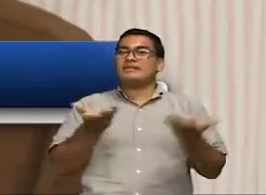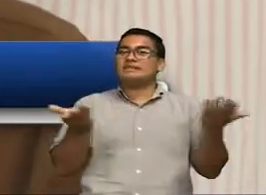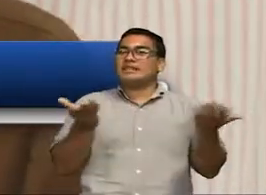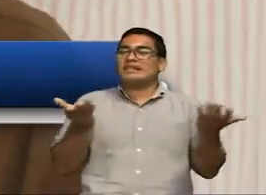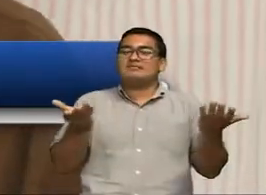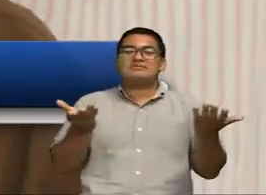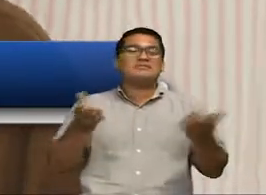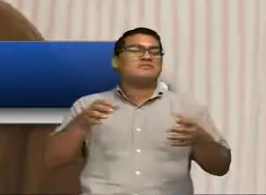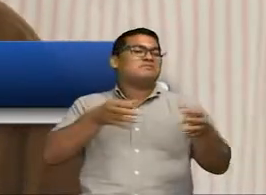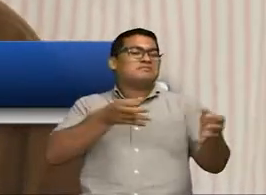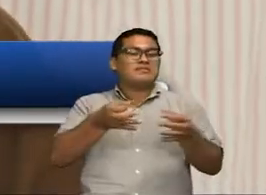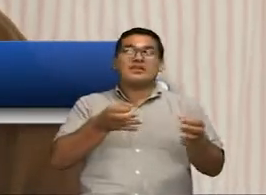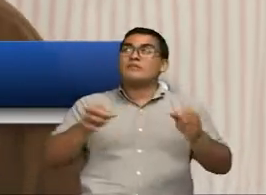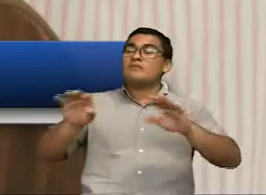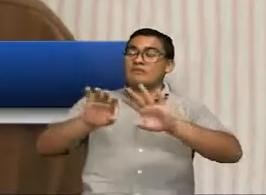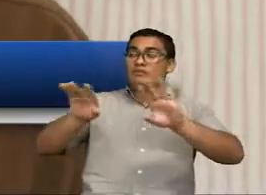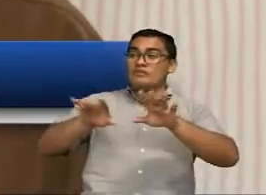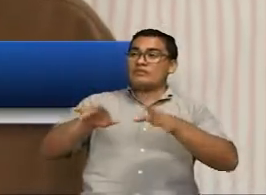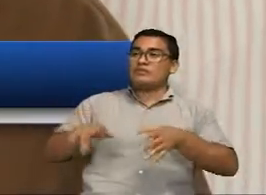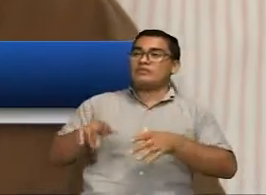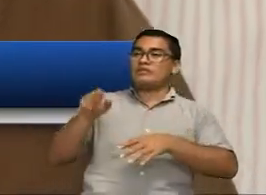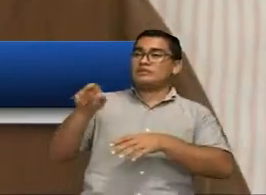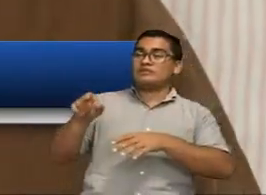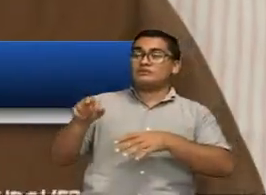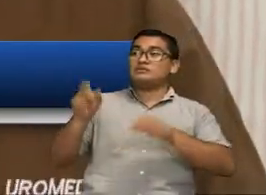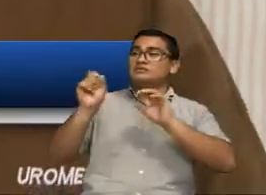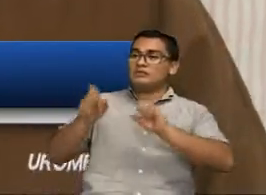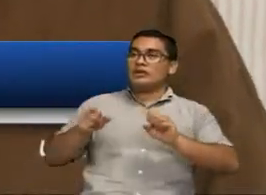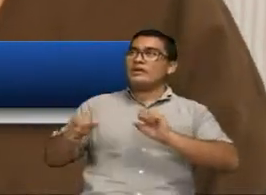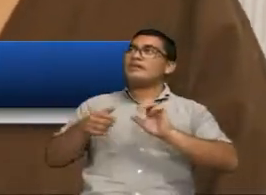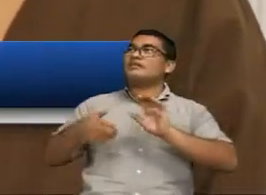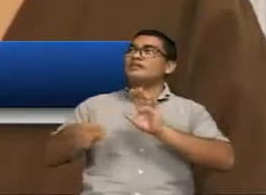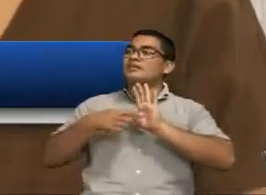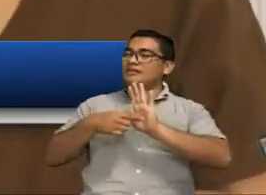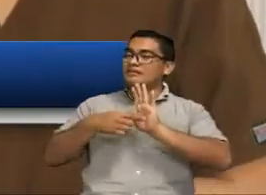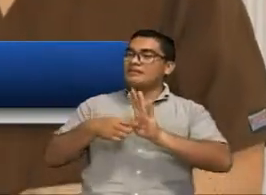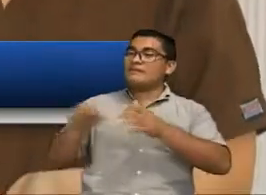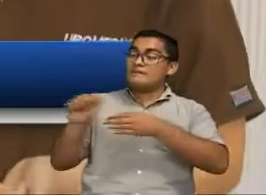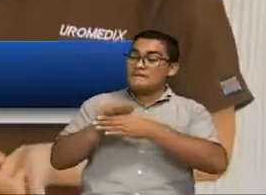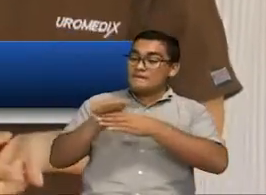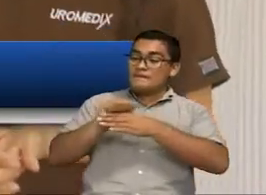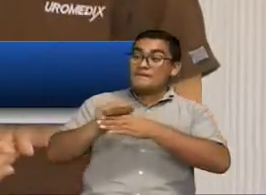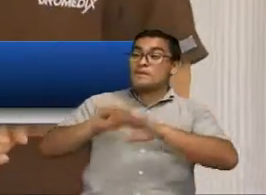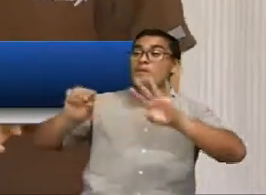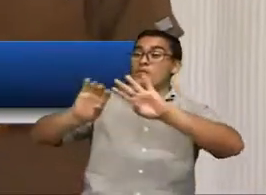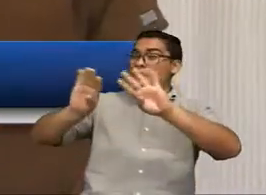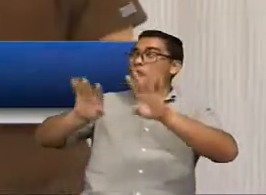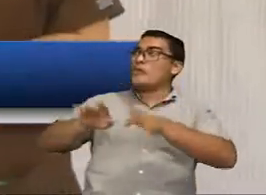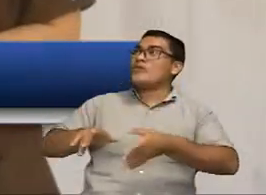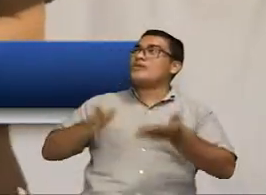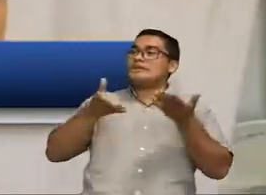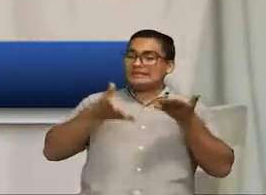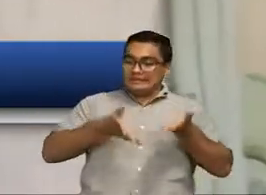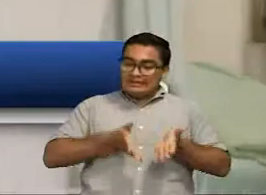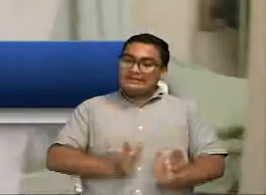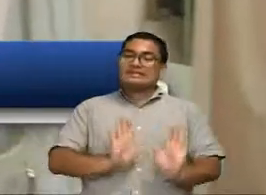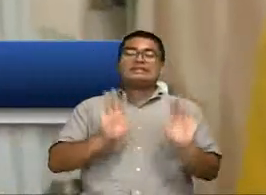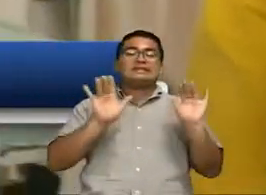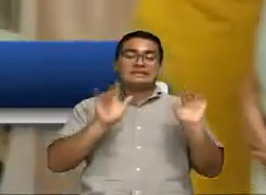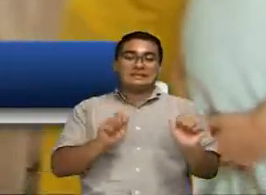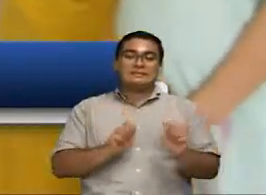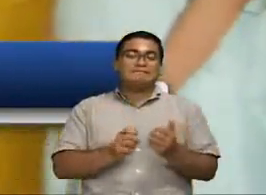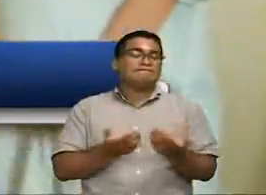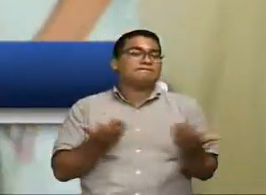nos explica. Aquí tenemos a unos muchachos que van a servir de modelo. Lamentablemente este día ya las mujeres ya tuvieron su bebé